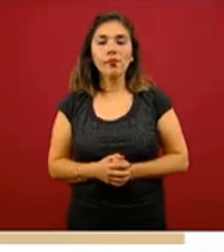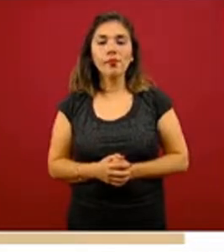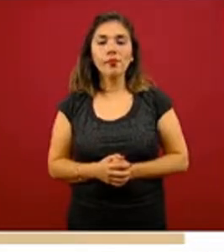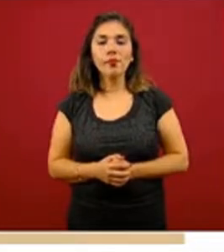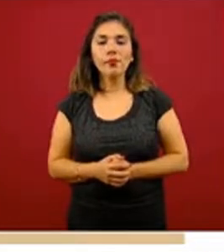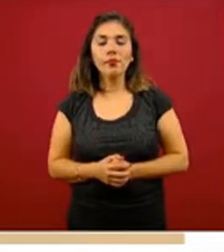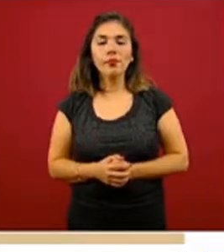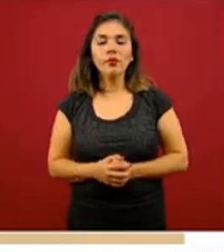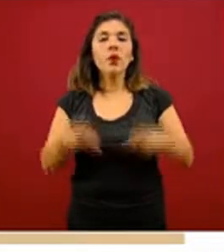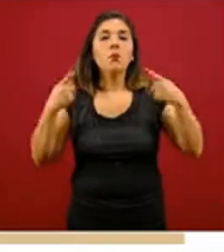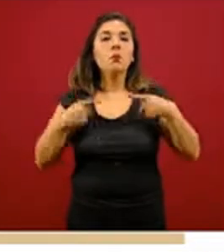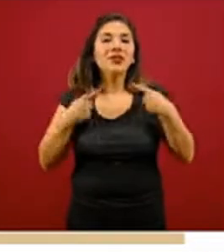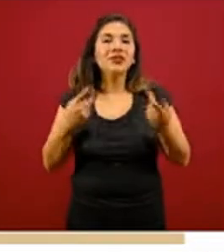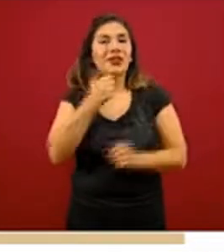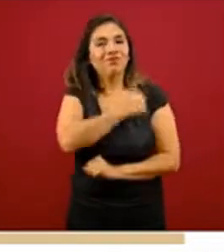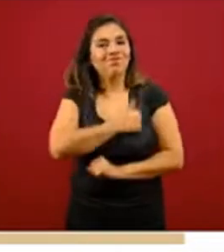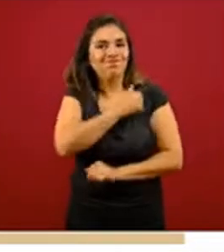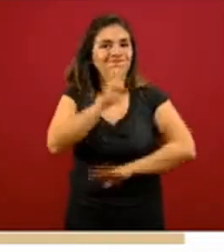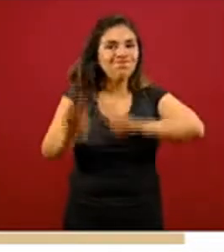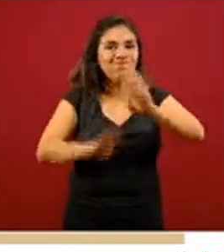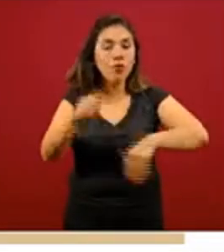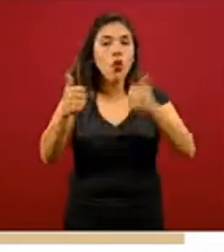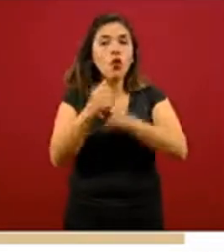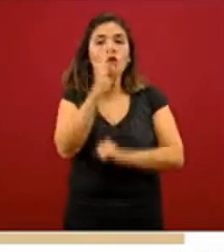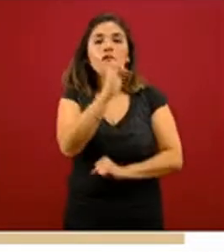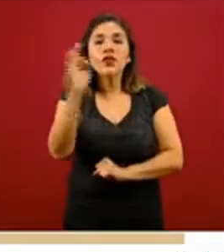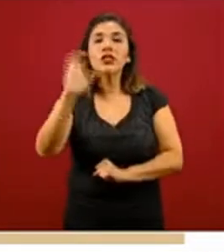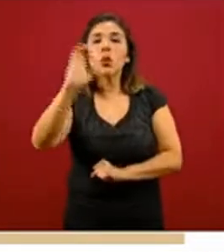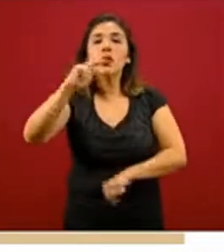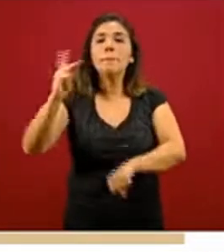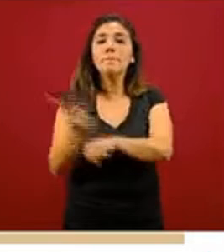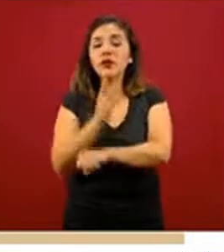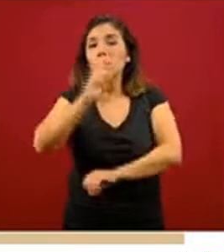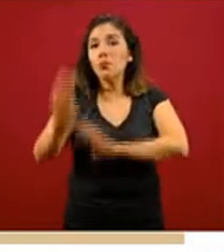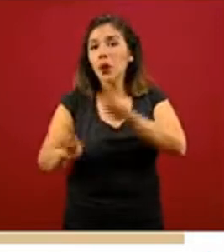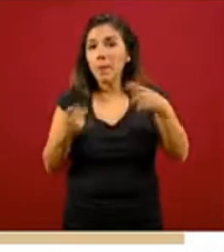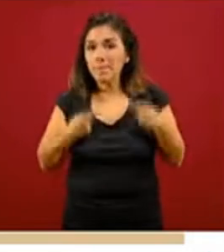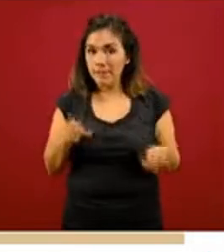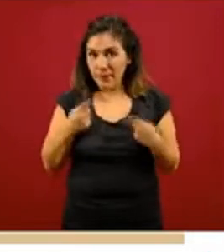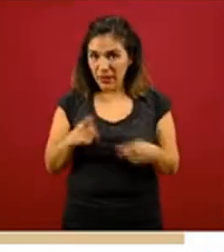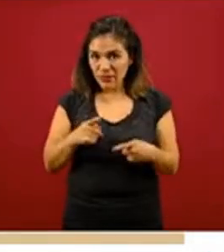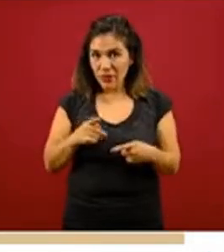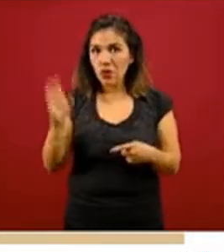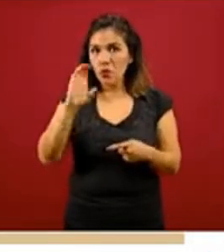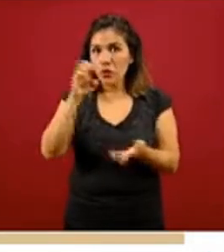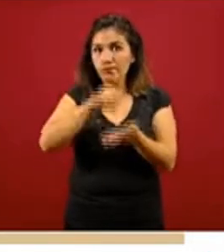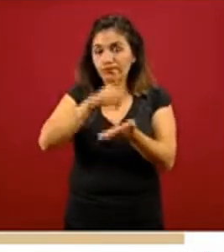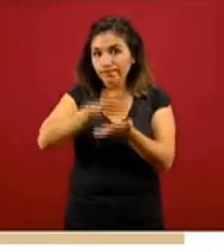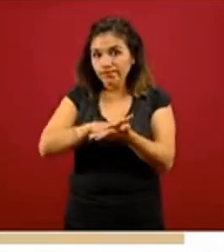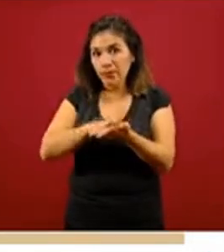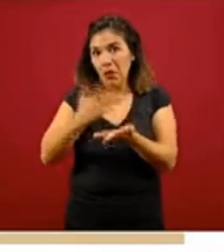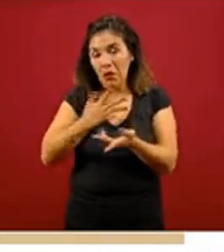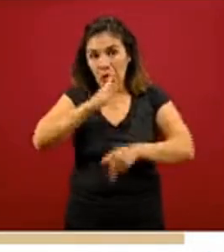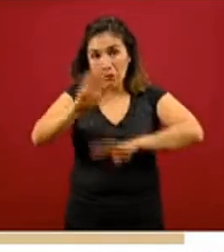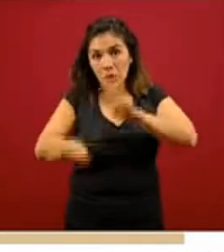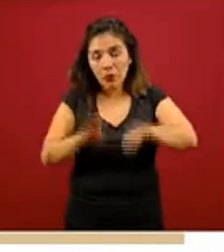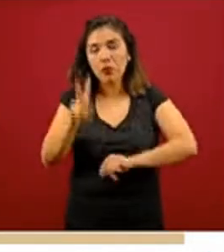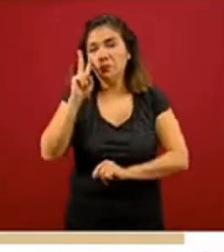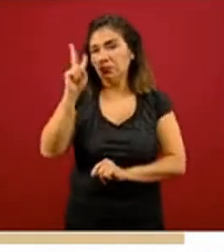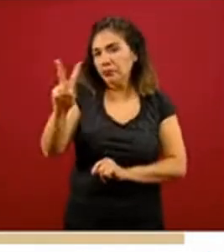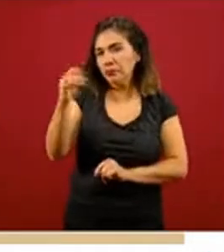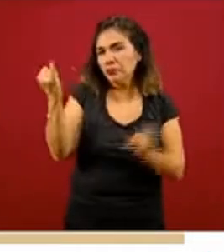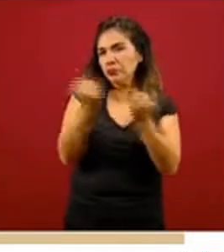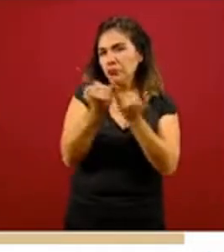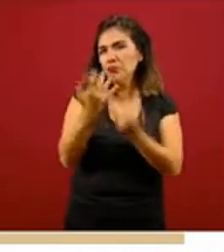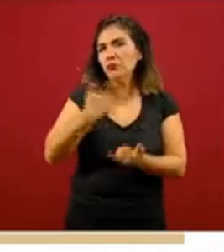las lamentables defunciones por fecha de ocurrencia, es decir, la fecha en la que se llevó a cabo el deceso. Podemos ver